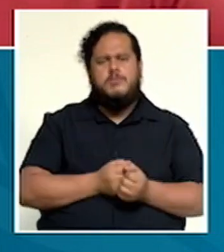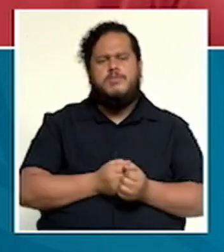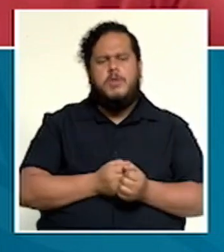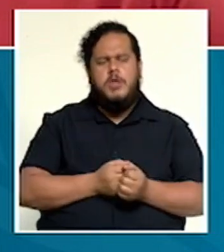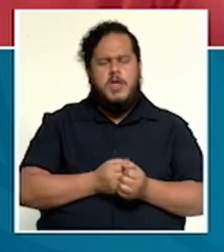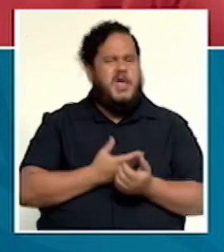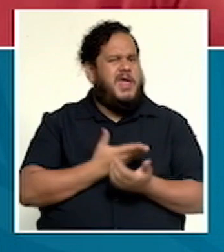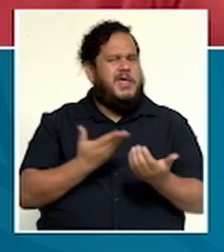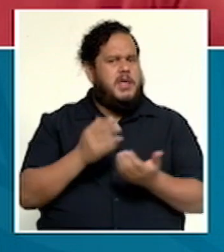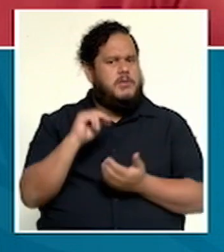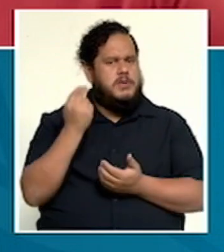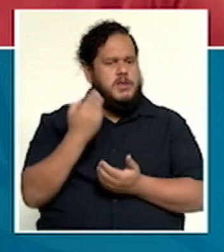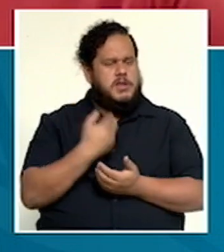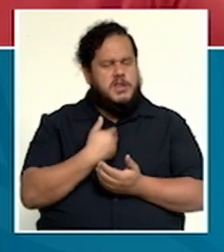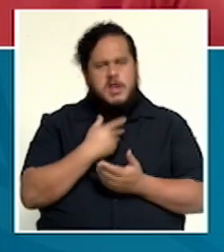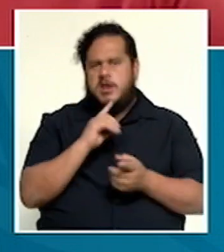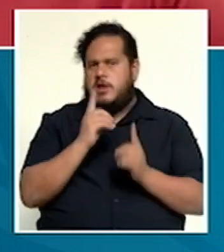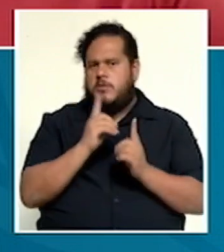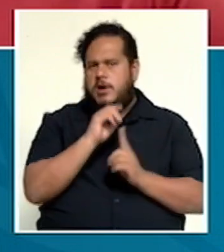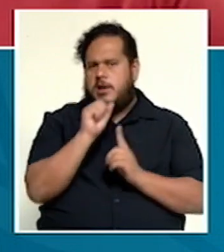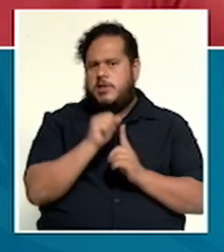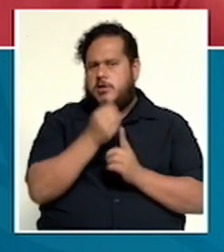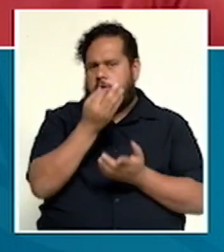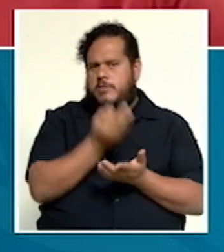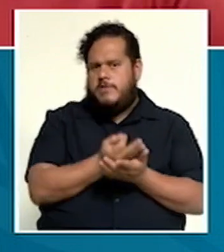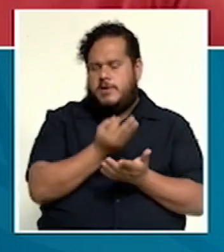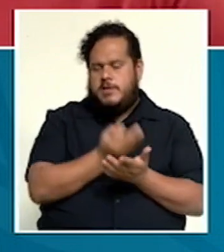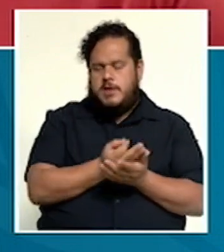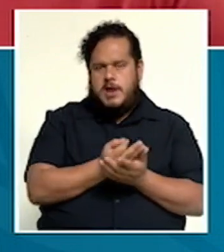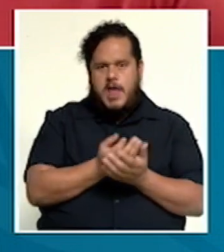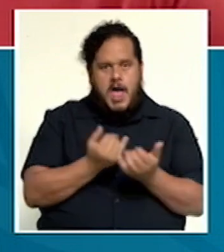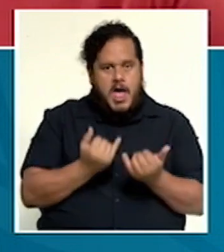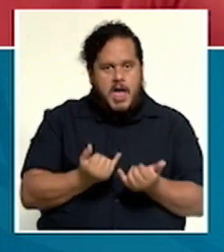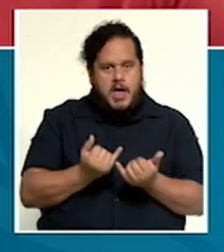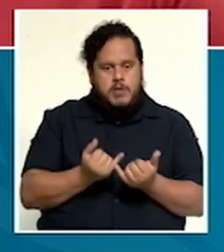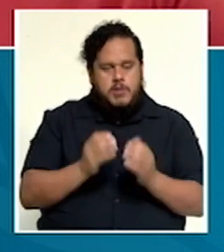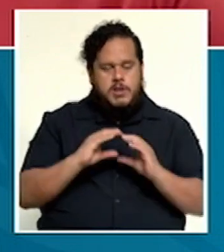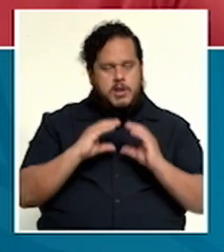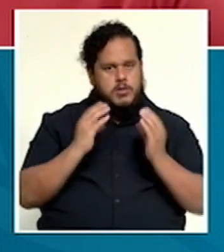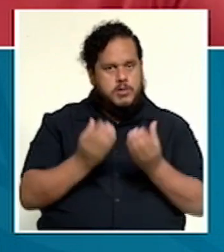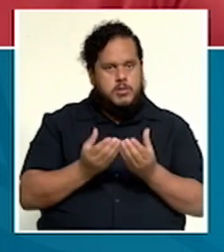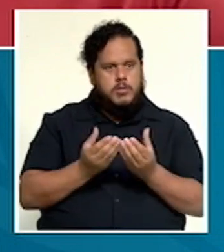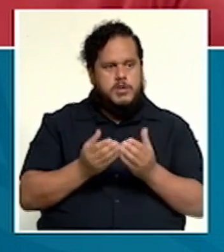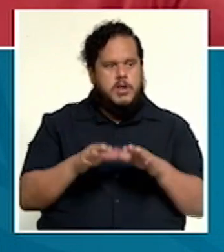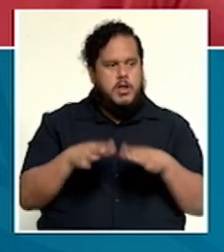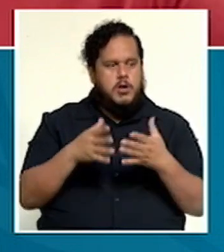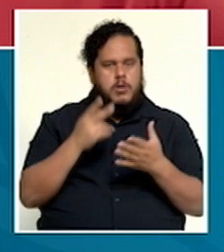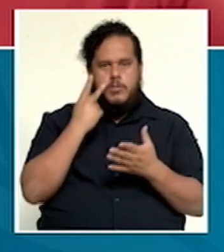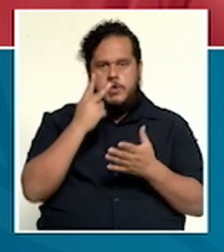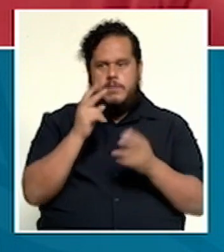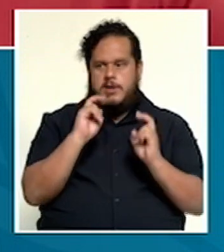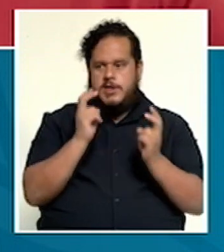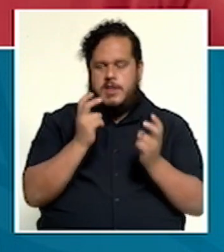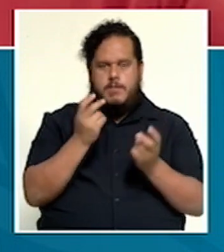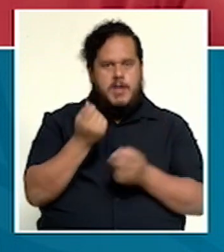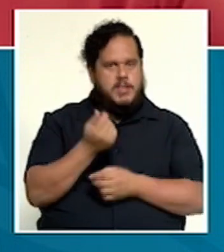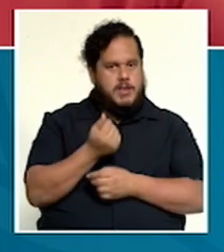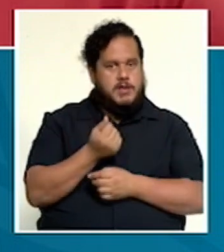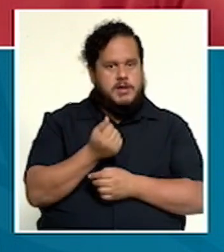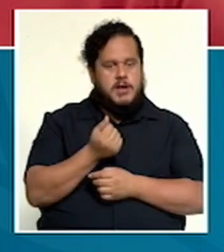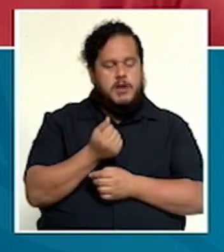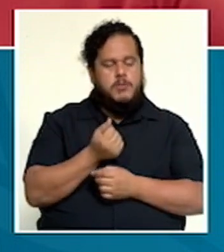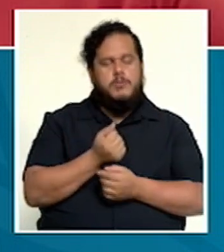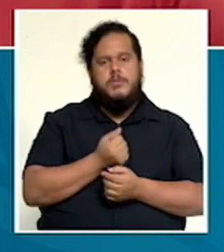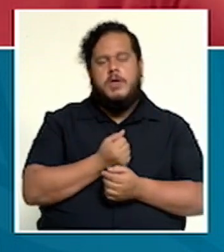¿Qué noticias tiene? ¿Cuál es el estado financiero actual de los clubes? ¿Cómo se ve el tema del dinero, que